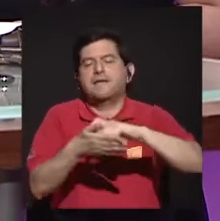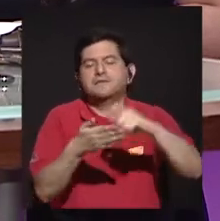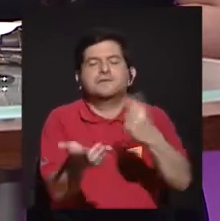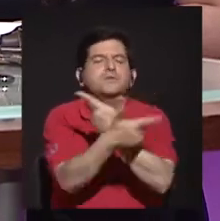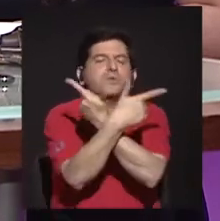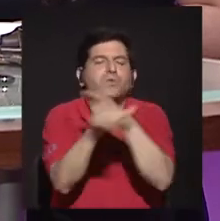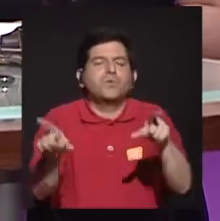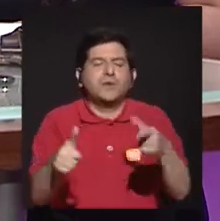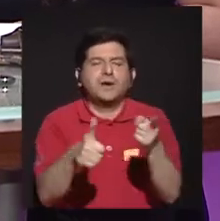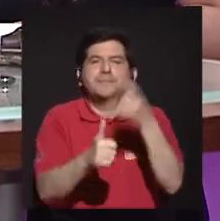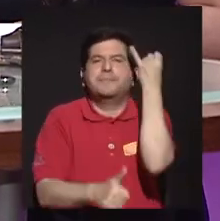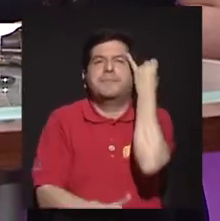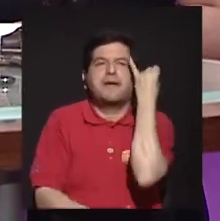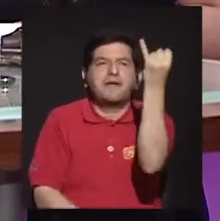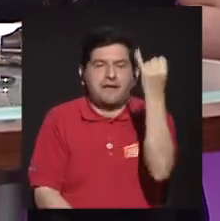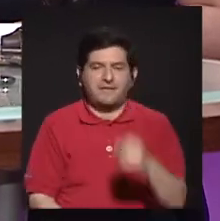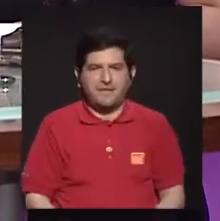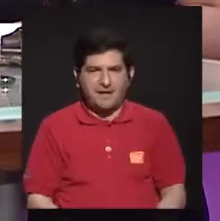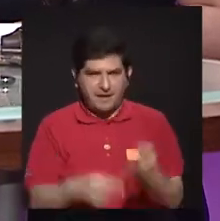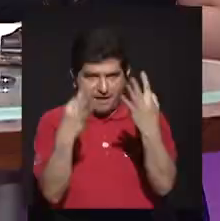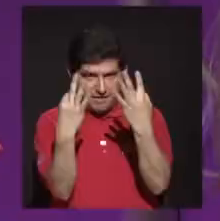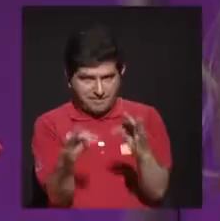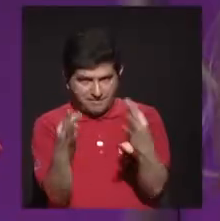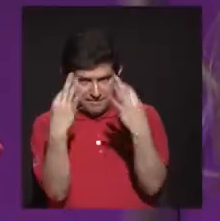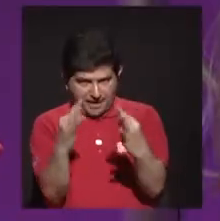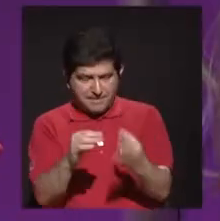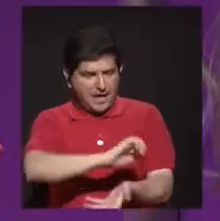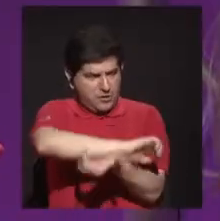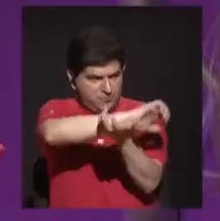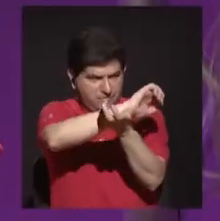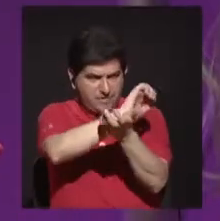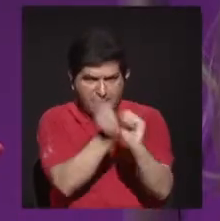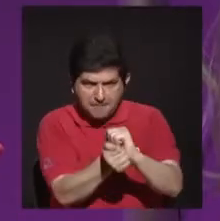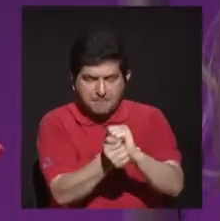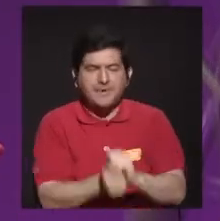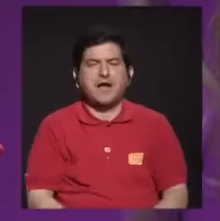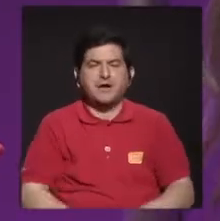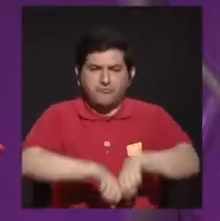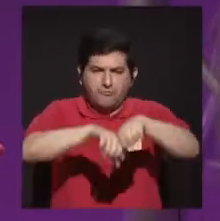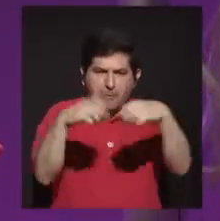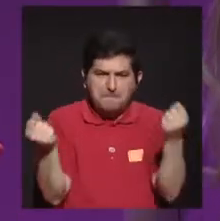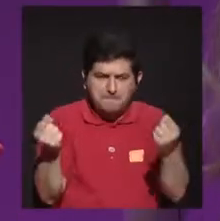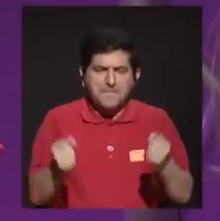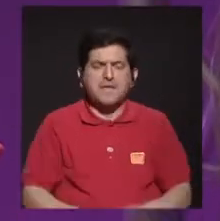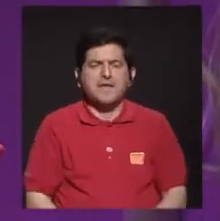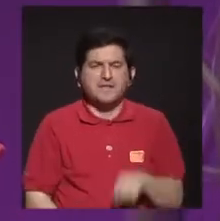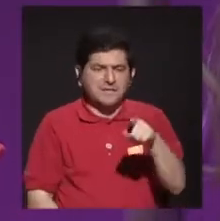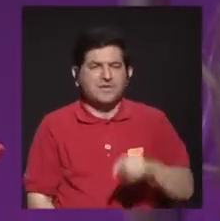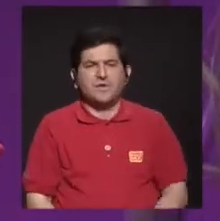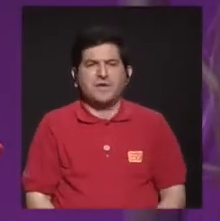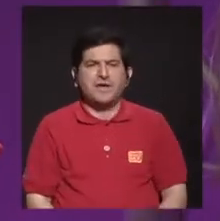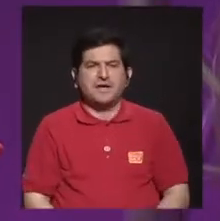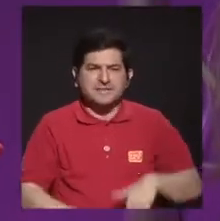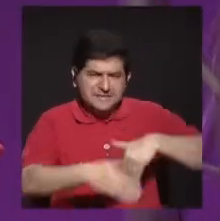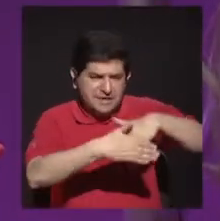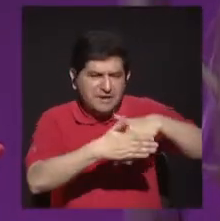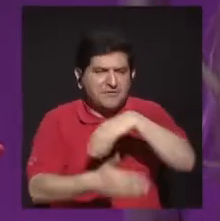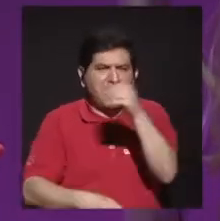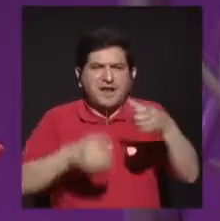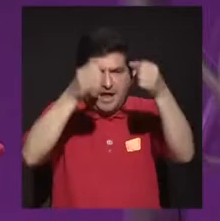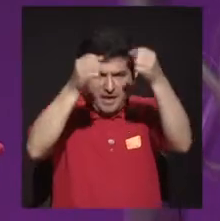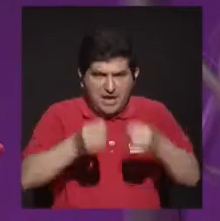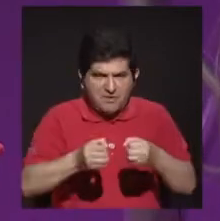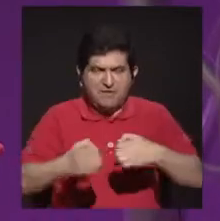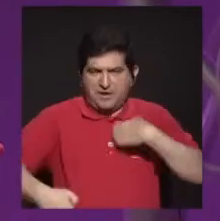la primera iniciativa de llevar de esa forma, romper las barreras y los barrotes como si fueran barreras